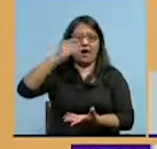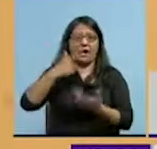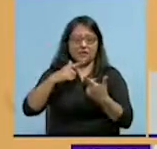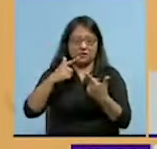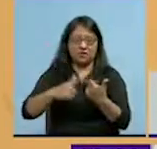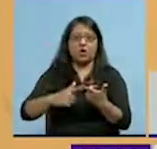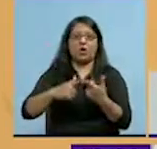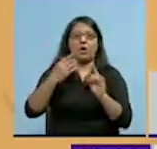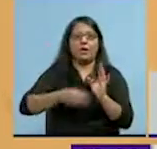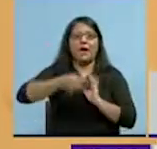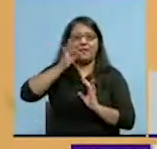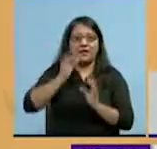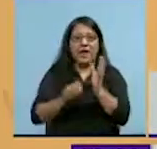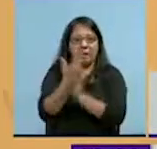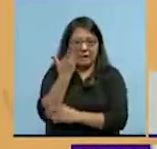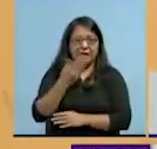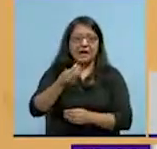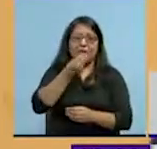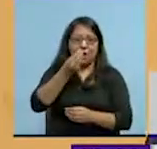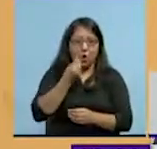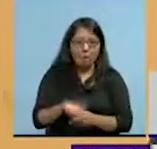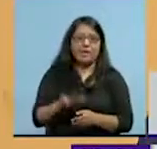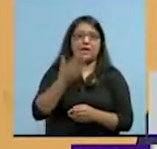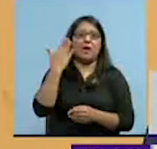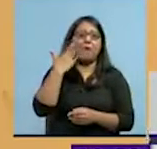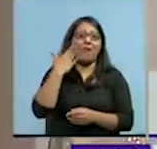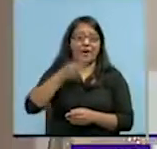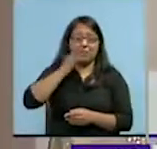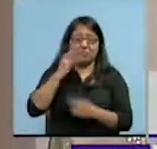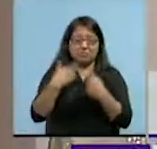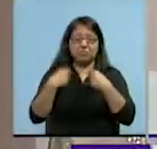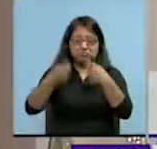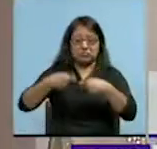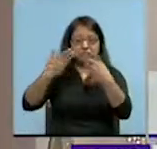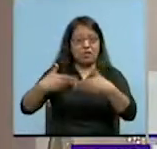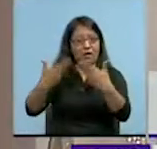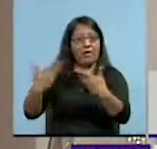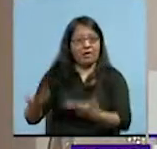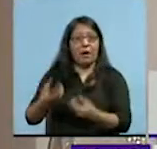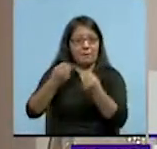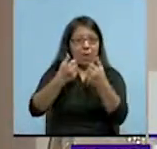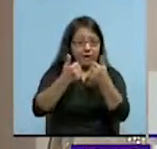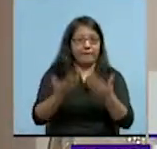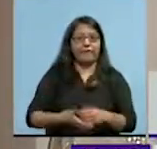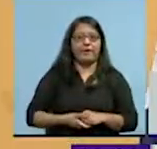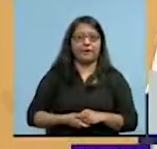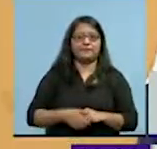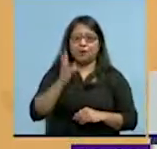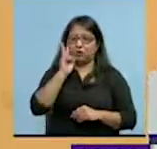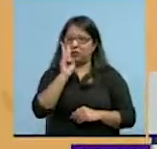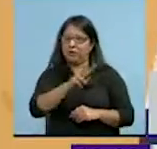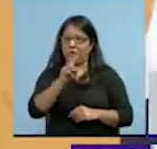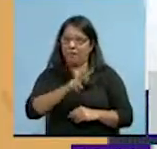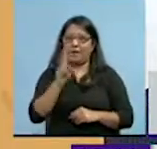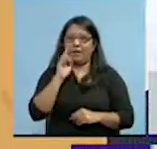daban de desayunar almorzar merendar se nos informa con ddt en este vimos cómo estaba voy con las